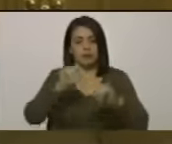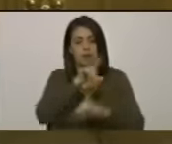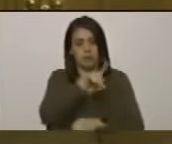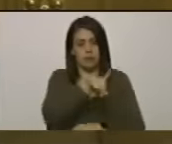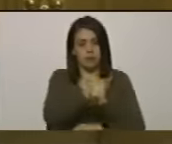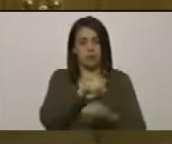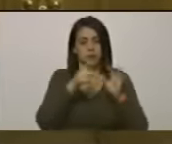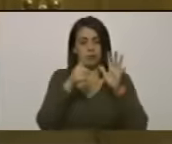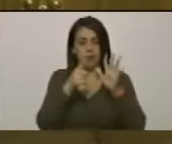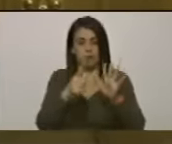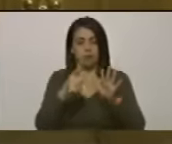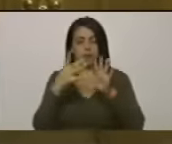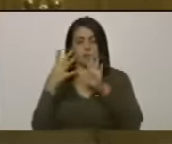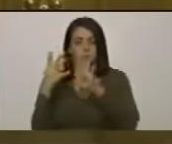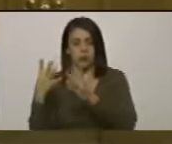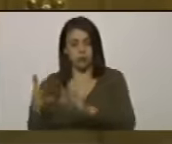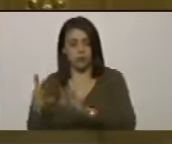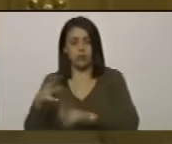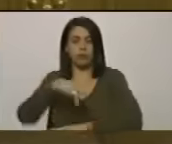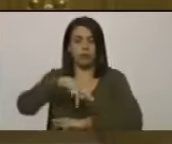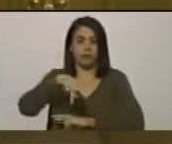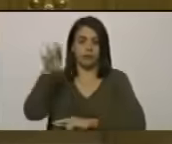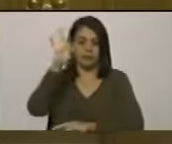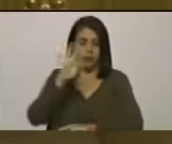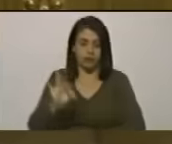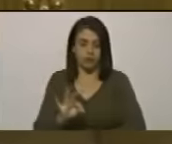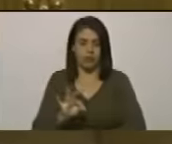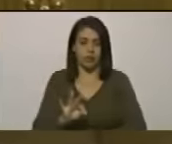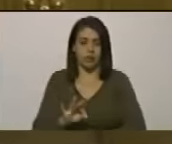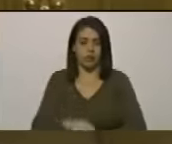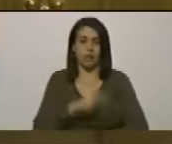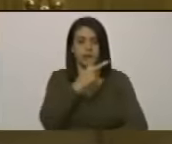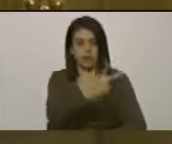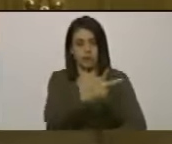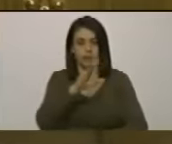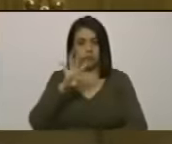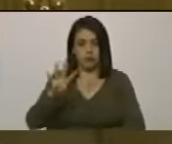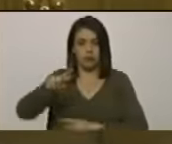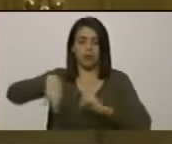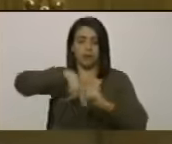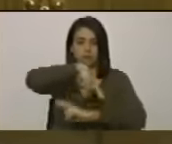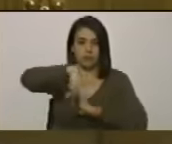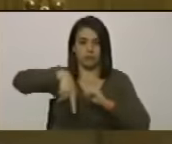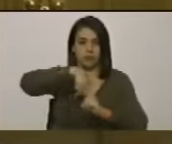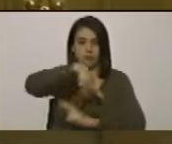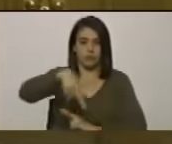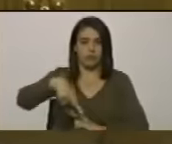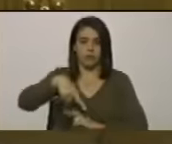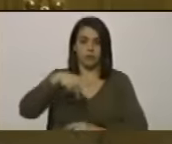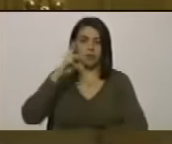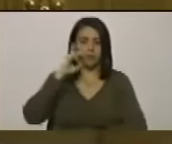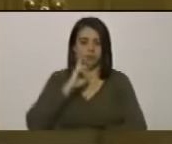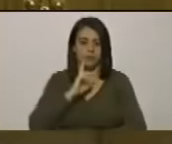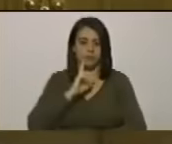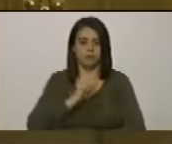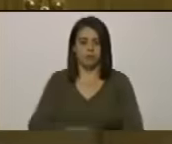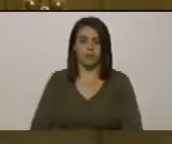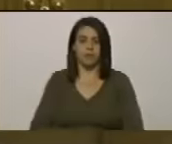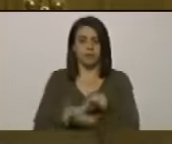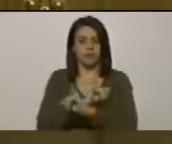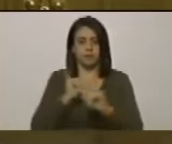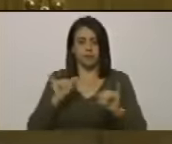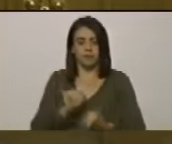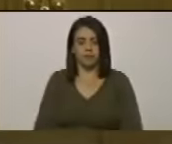164 de la Federación y 24 de la Revolución Bolivariana